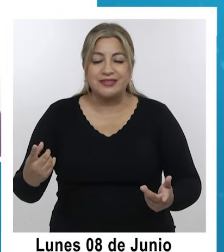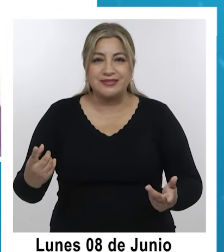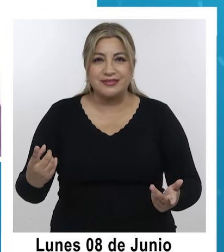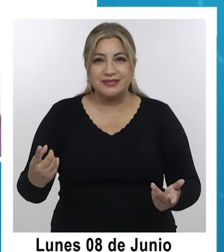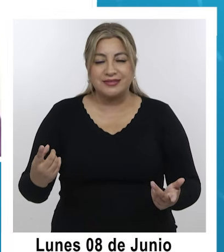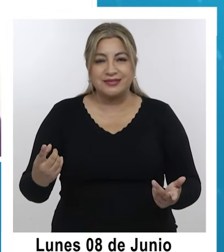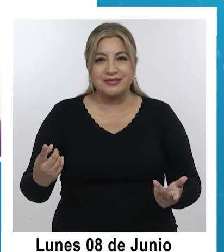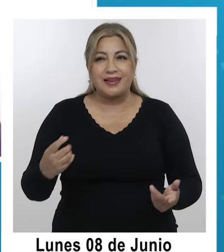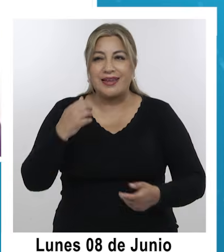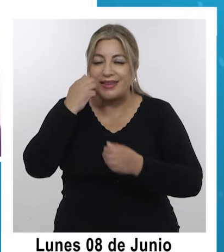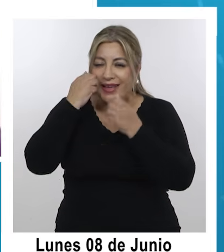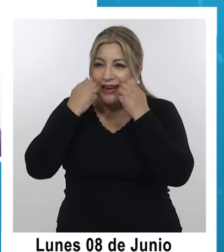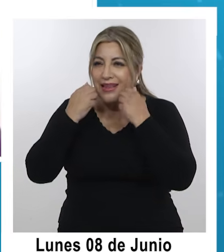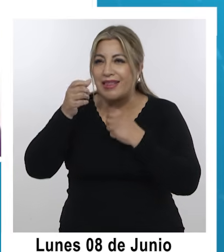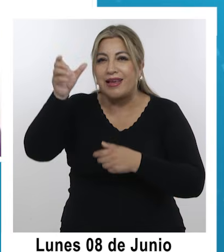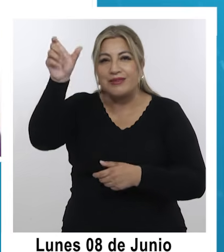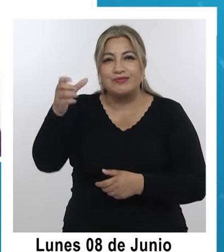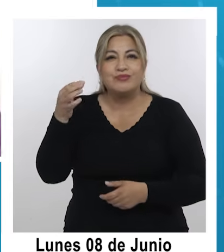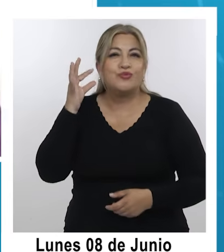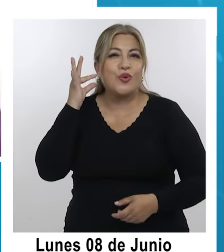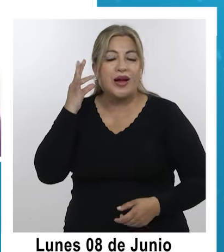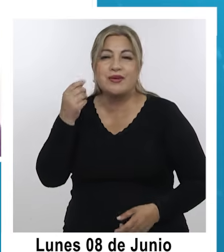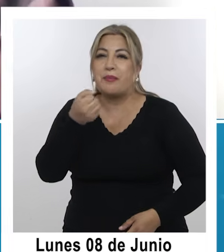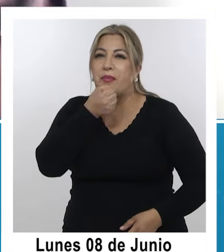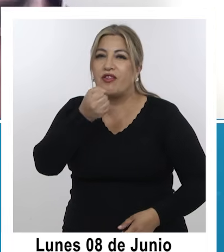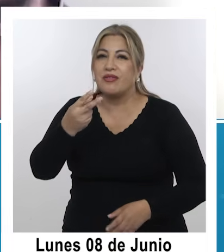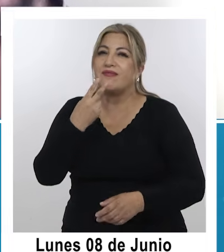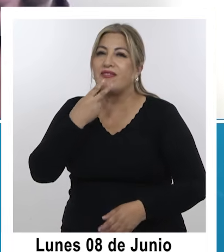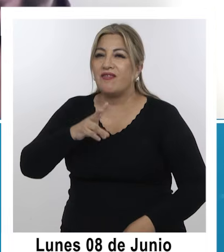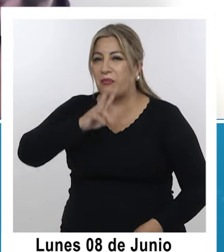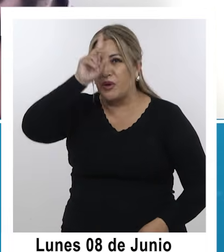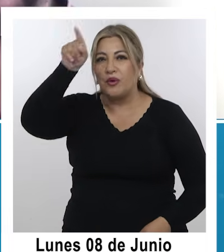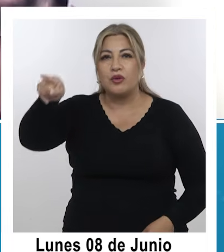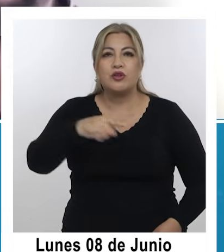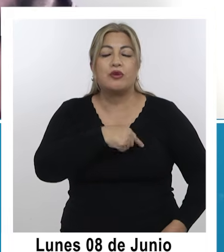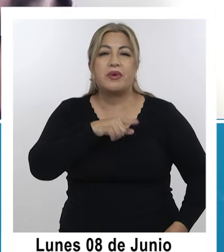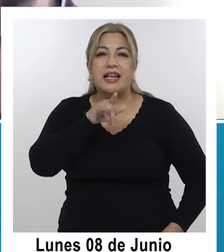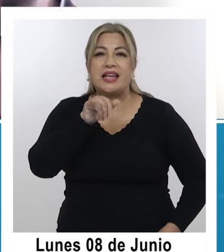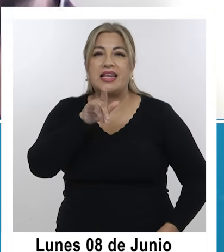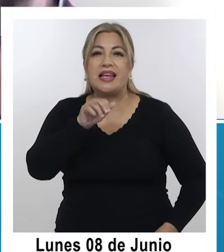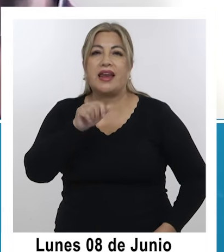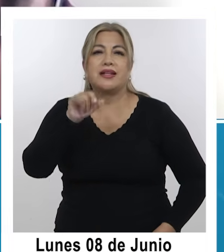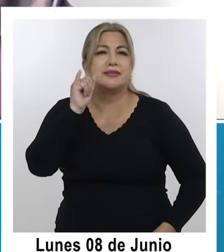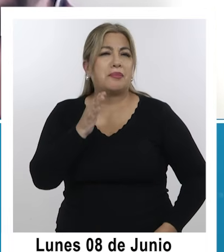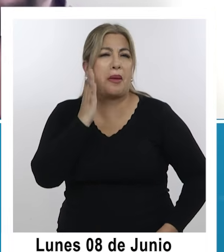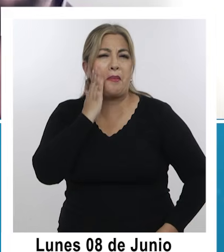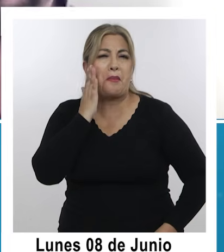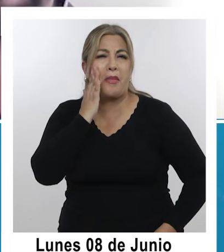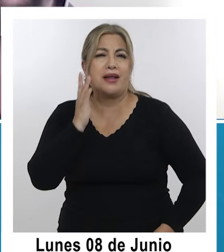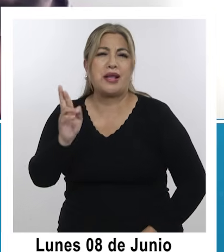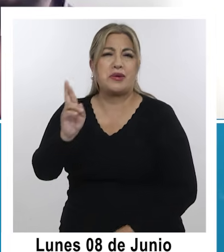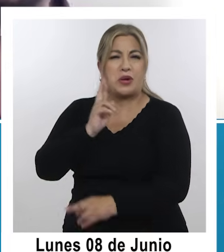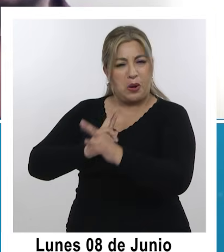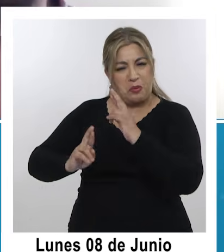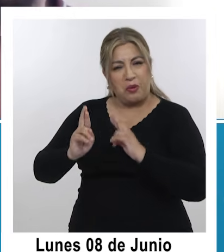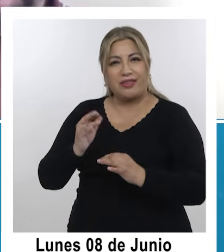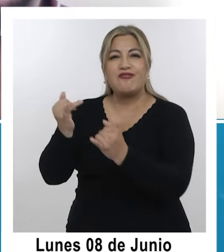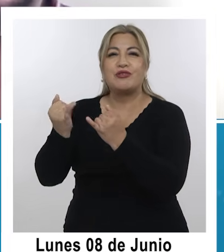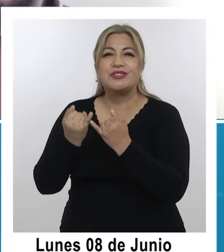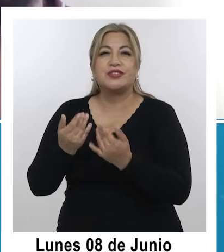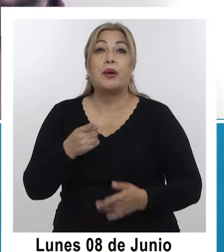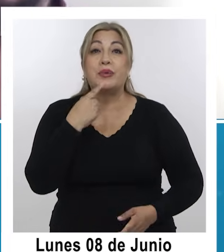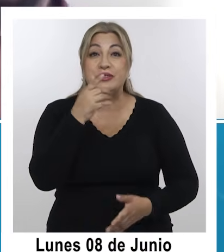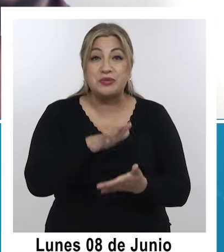nuestra querida periodista que está en Perú, Liliana Sierra, que ella siempre tan amable nos colabora con esta información. ¿Cómo